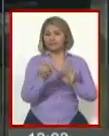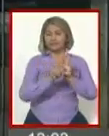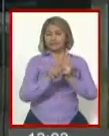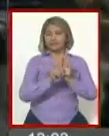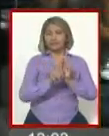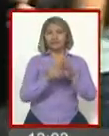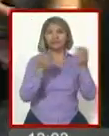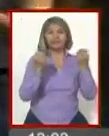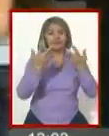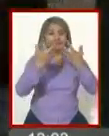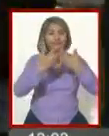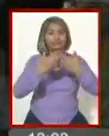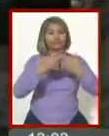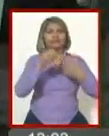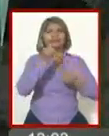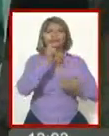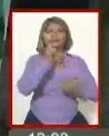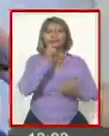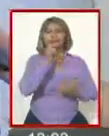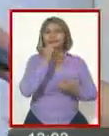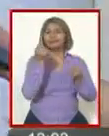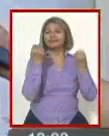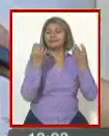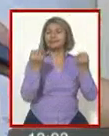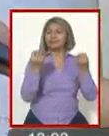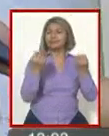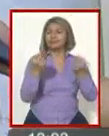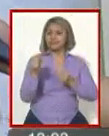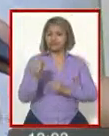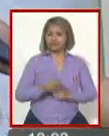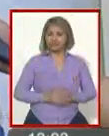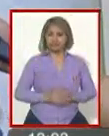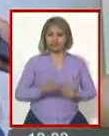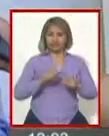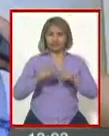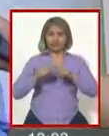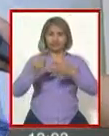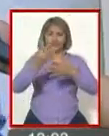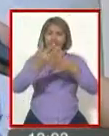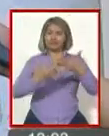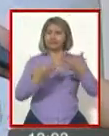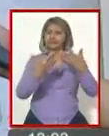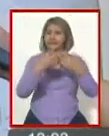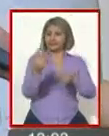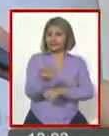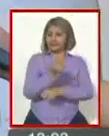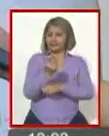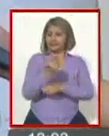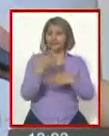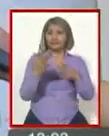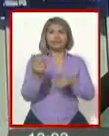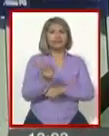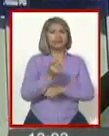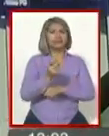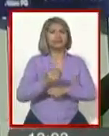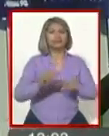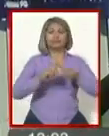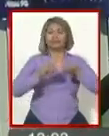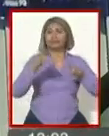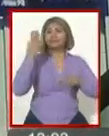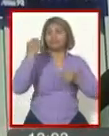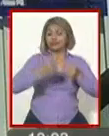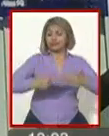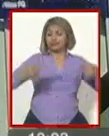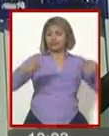legal. ¿Cuántas empresas se han privatizado? Muchas en este país, en Entel, Yacimiento, en todas estamos ganando. Pero ¿por